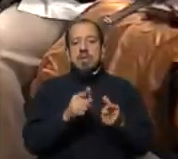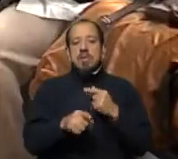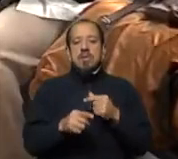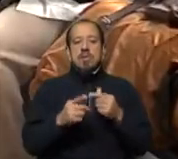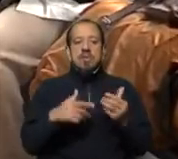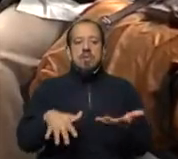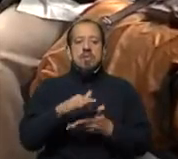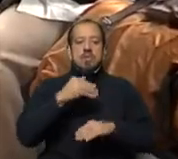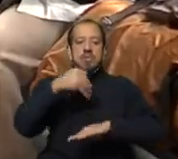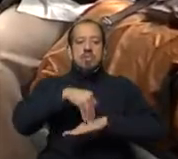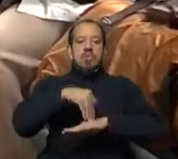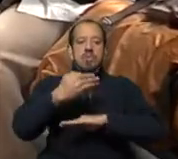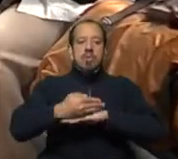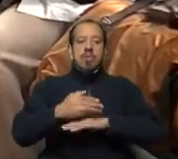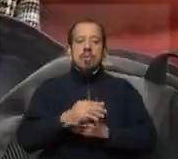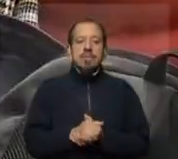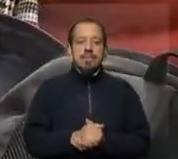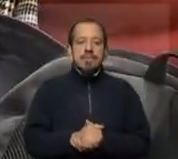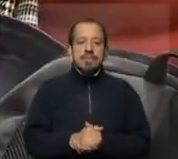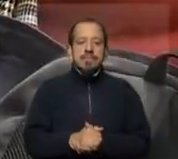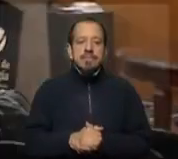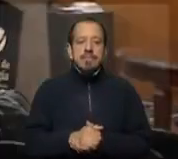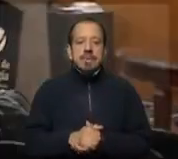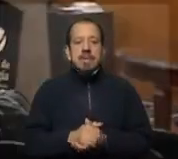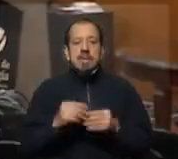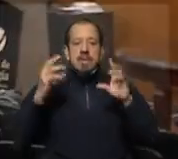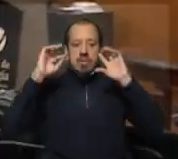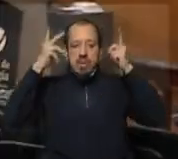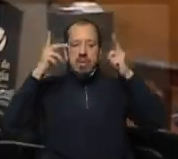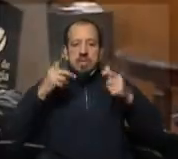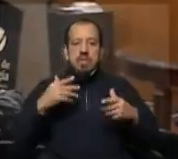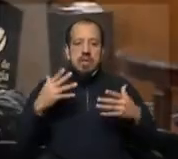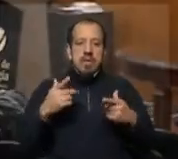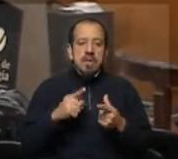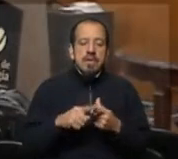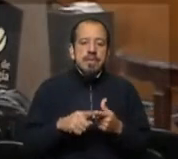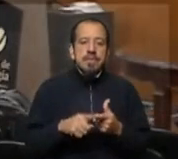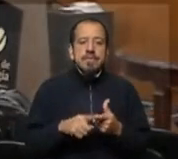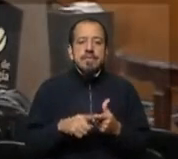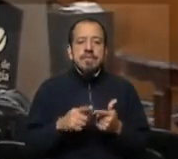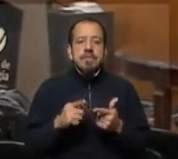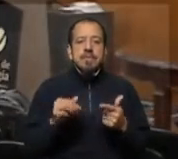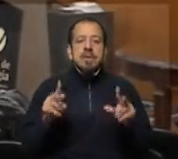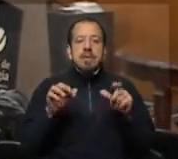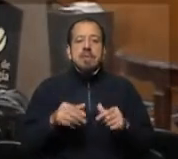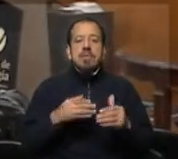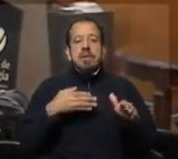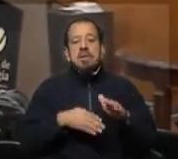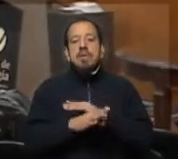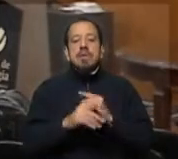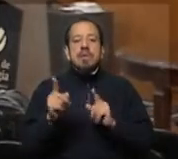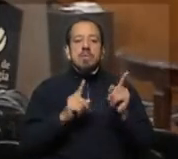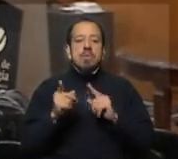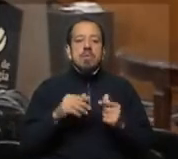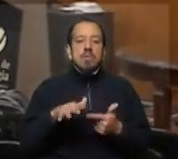comprendidos en el municipio B. La violencia física, muchas veces, ¿no? El derecho a admisión en algunos